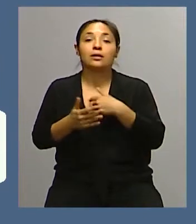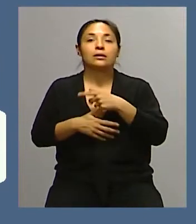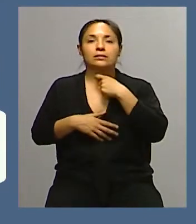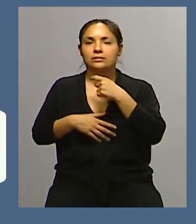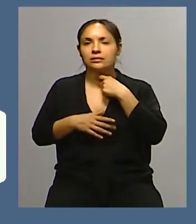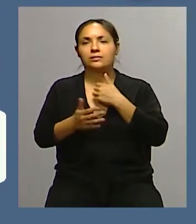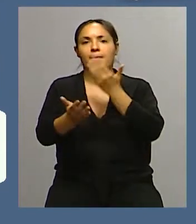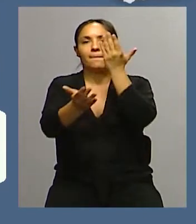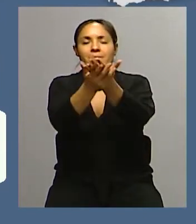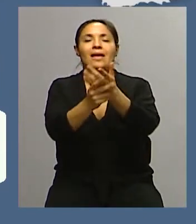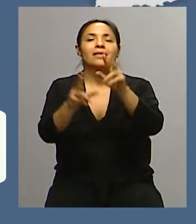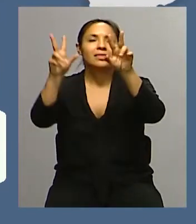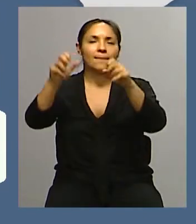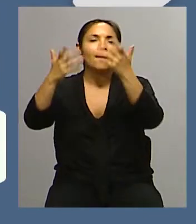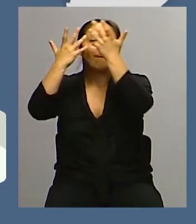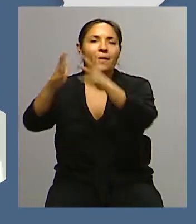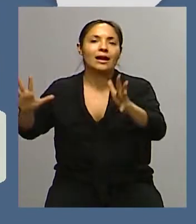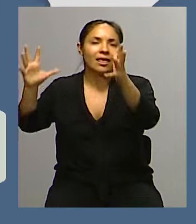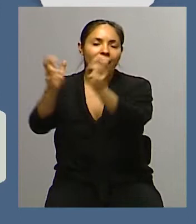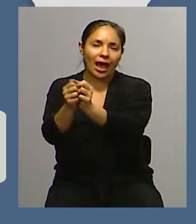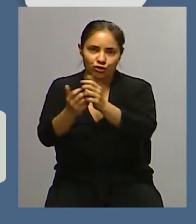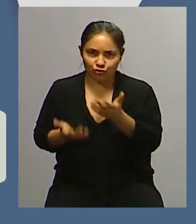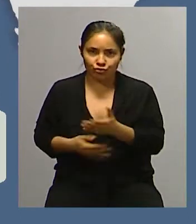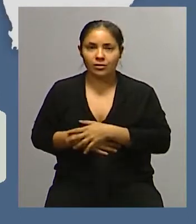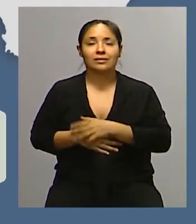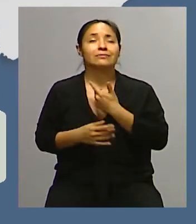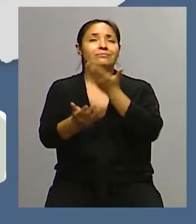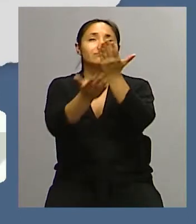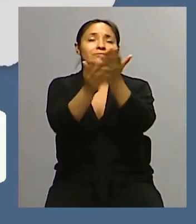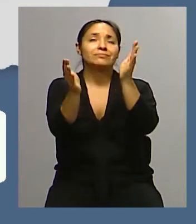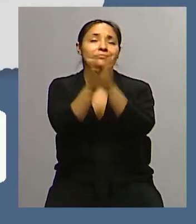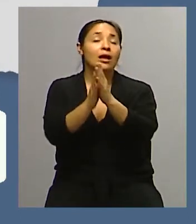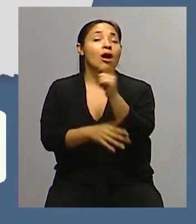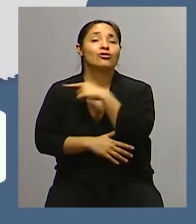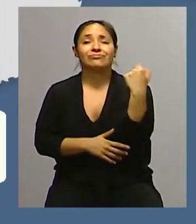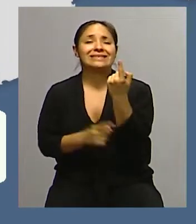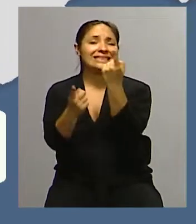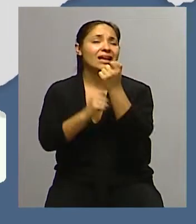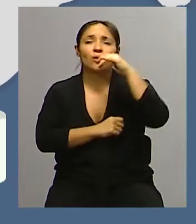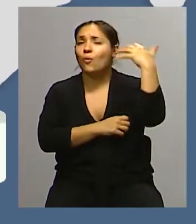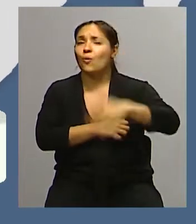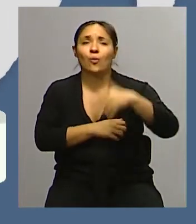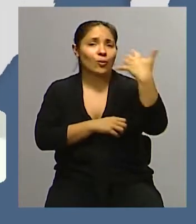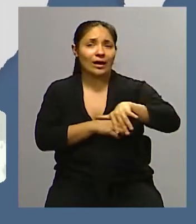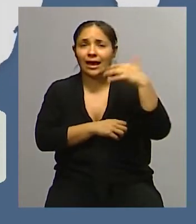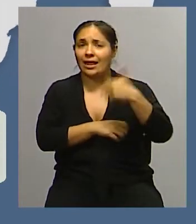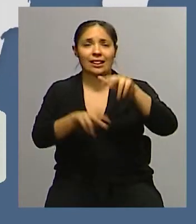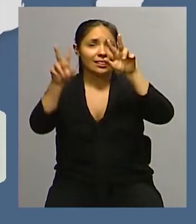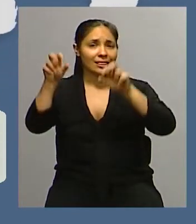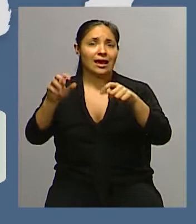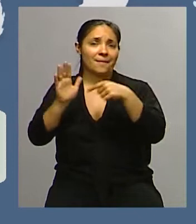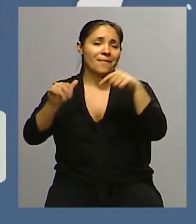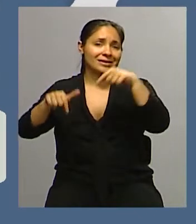agenda de pérdidas y daños, diciendo, señores y señoras, necesitamos urgentemente que estos temas estén en la agenda. ¿Y